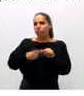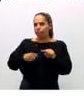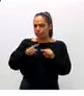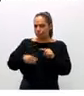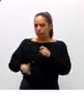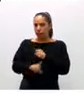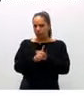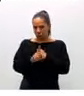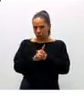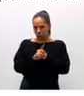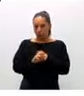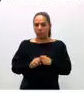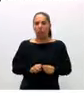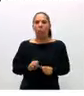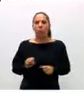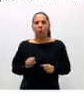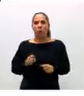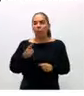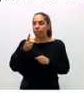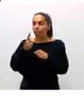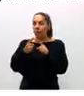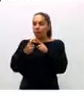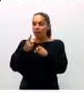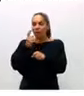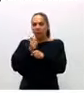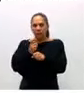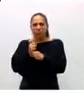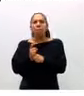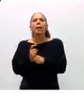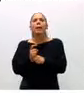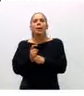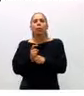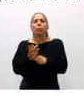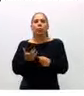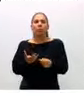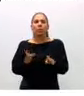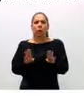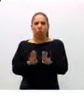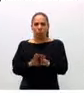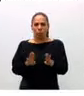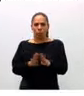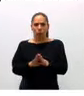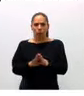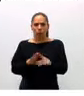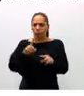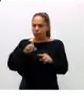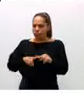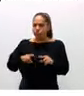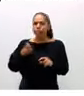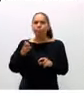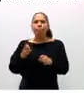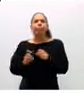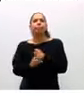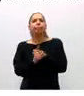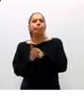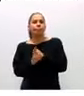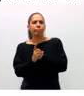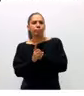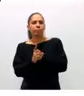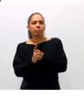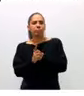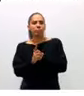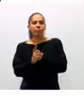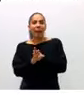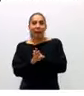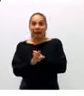el momento, digamos, en donde somos más eficientes para la resolución de un conflicto? Bueno, pues cuando está